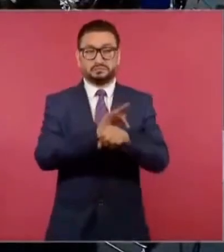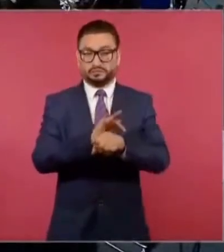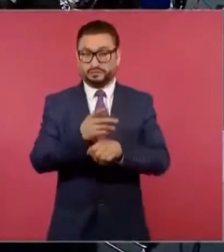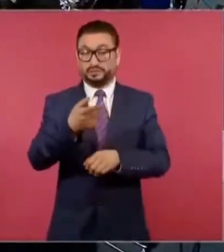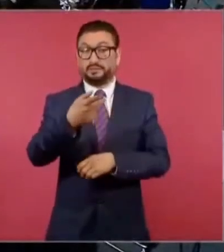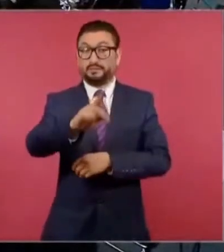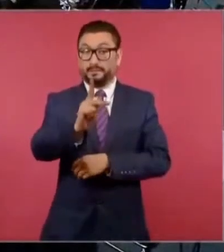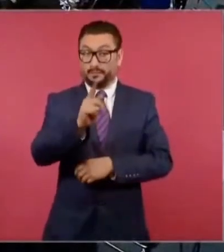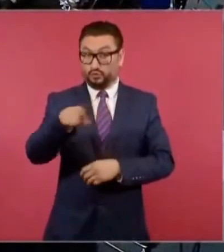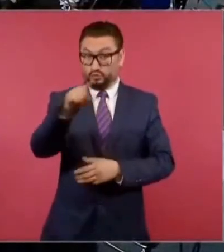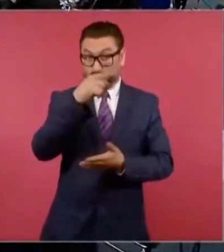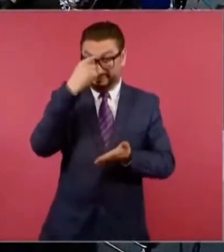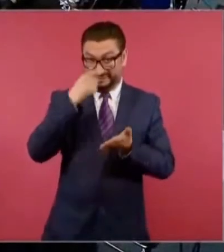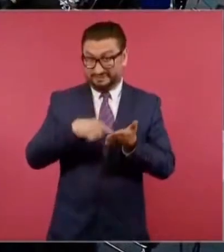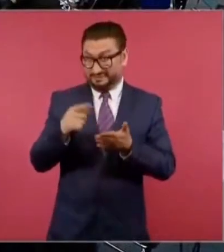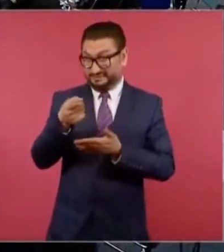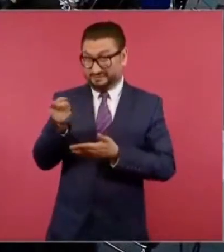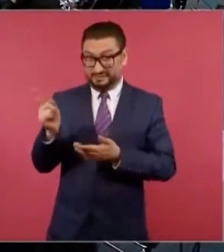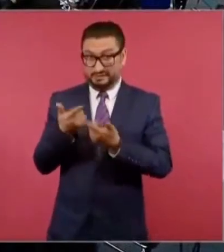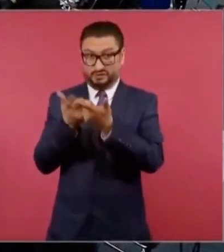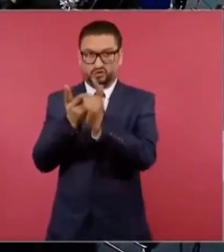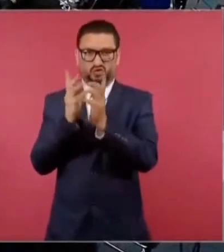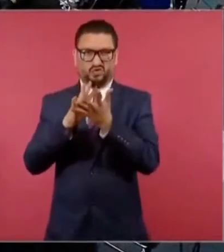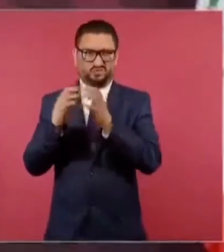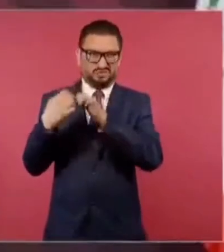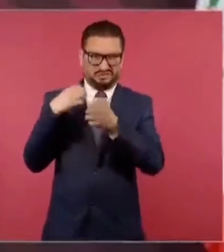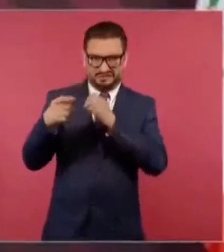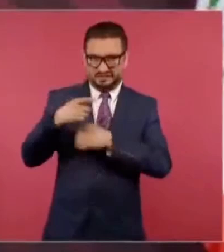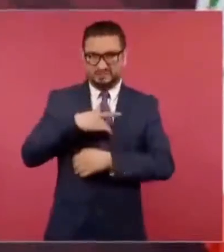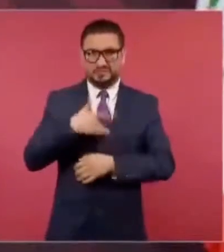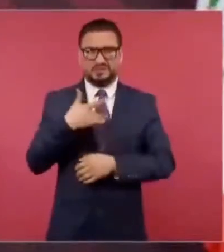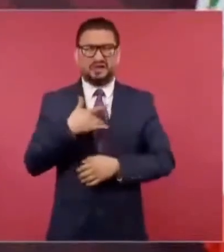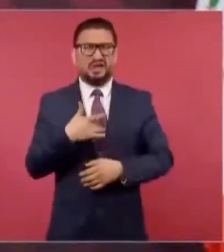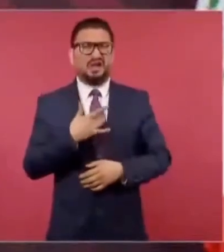satisface a nuestros adversarios? No,